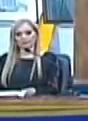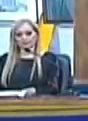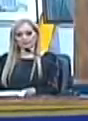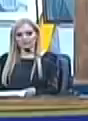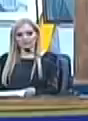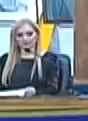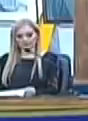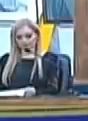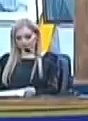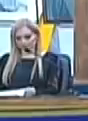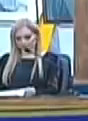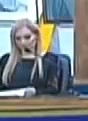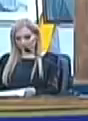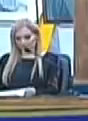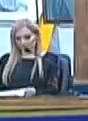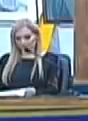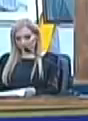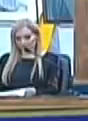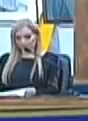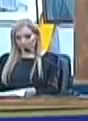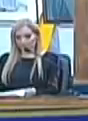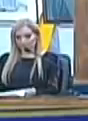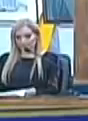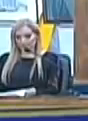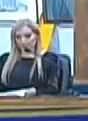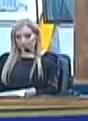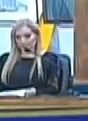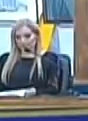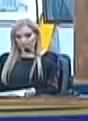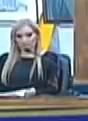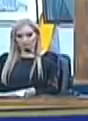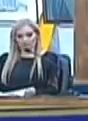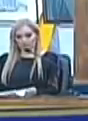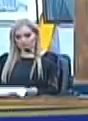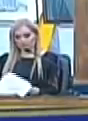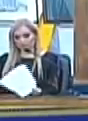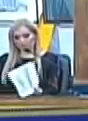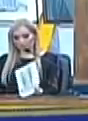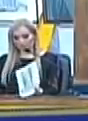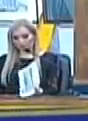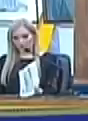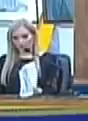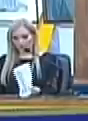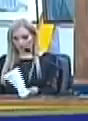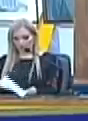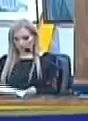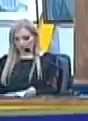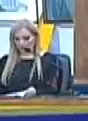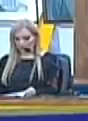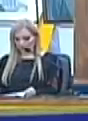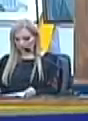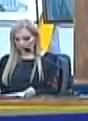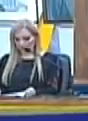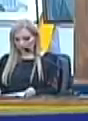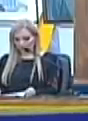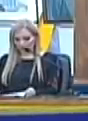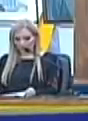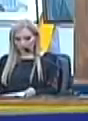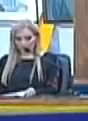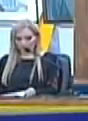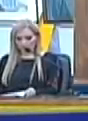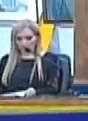ciudadana secretaria artículo 237 dentro de los primeros diez días siguientes a